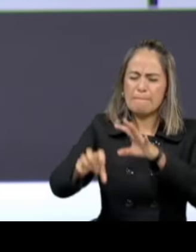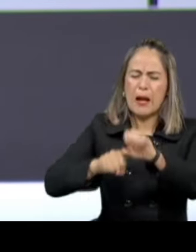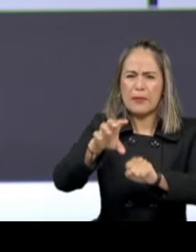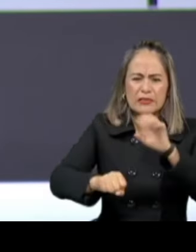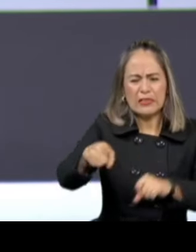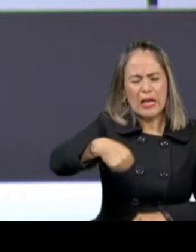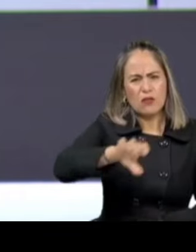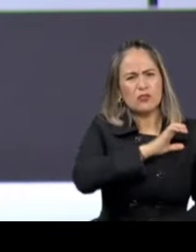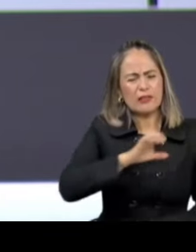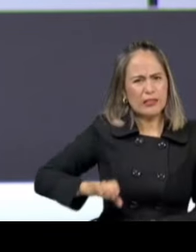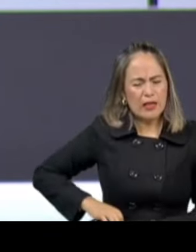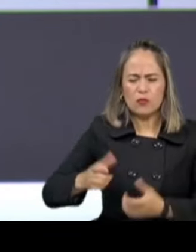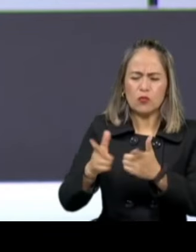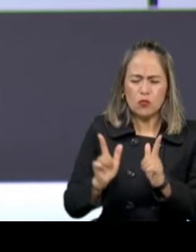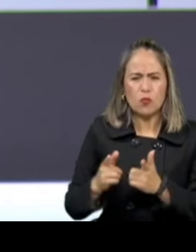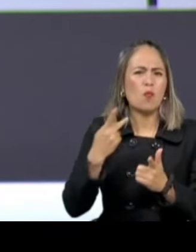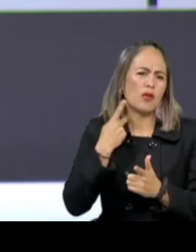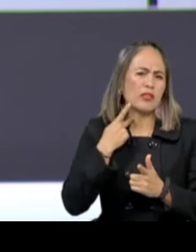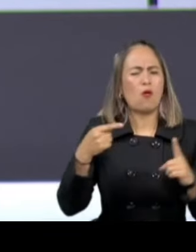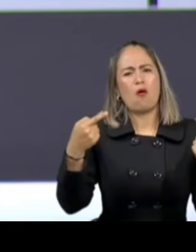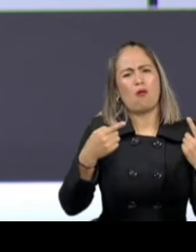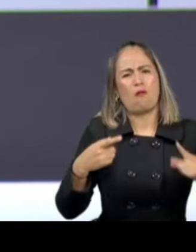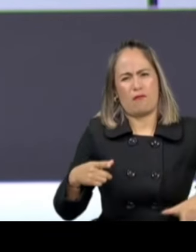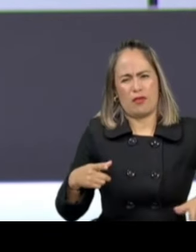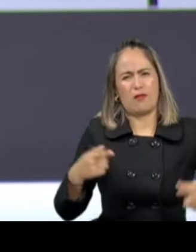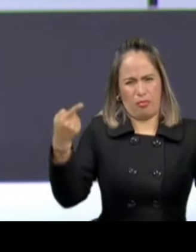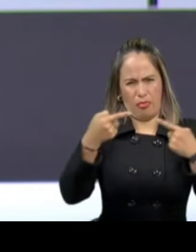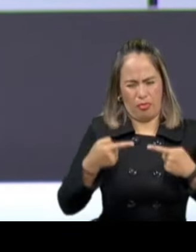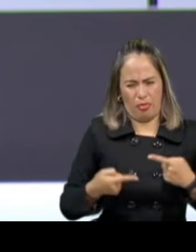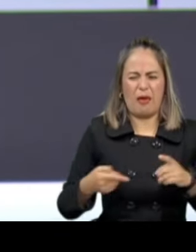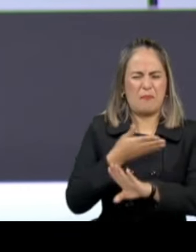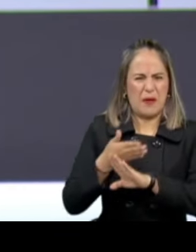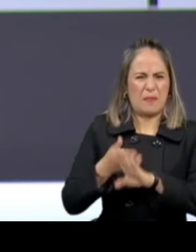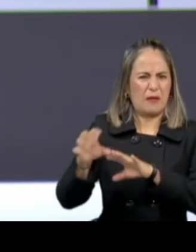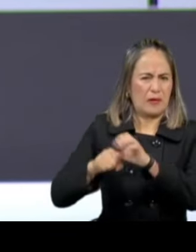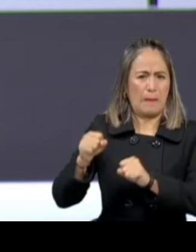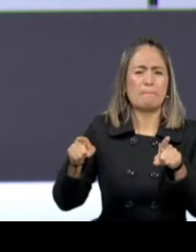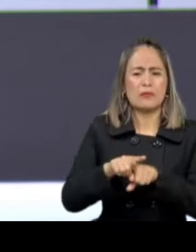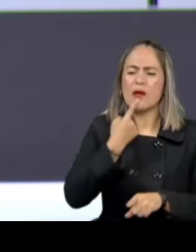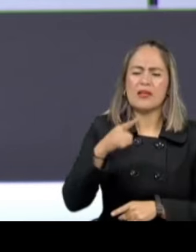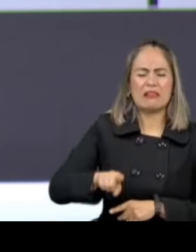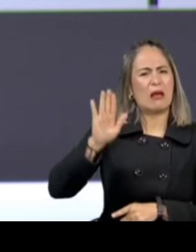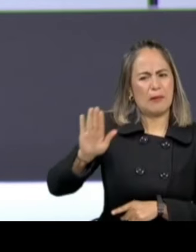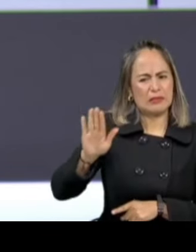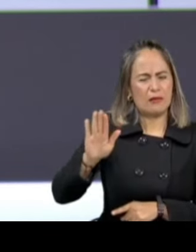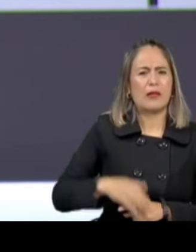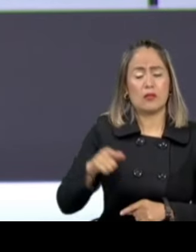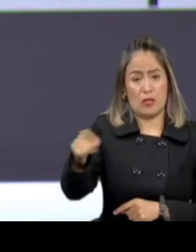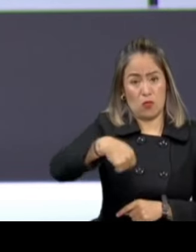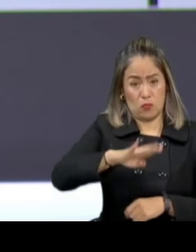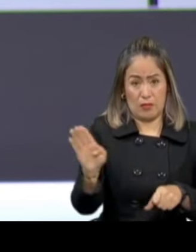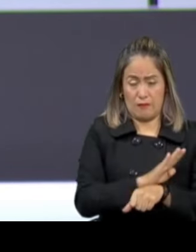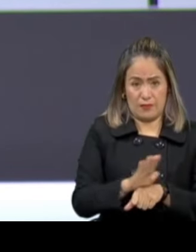a candidatos y líderes de la oposición los programas sociales están usando para amenazar y chantajear a millones de sus legítimos